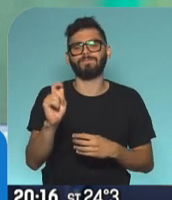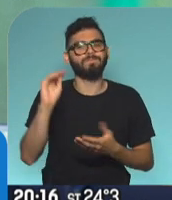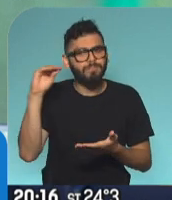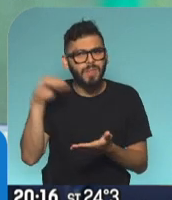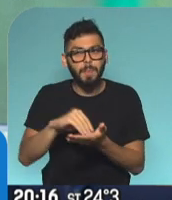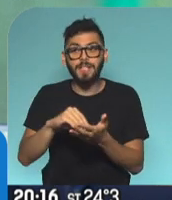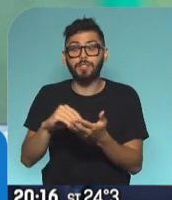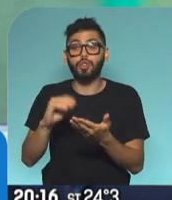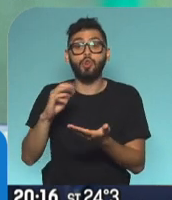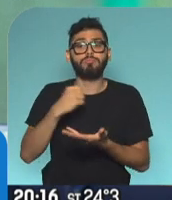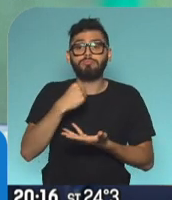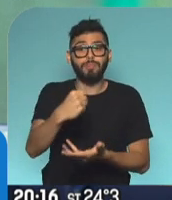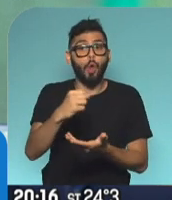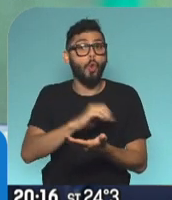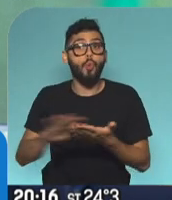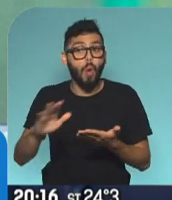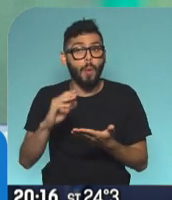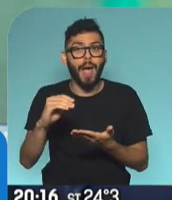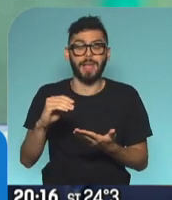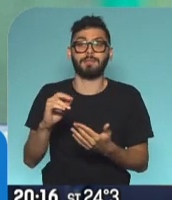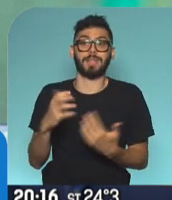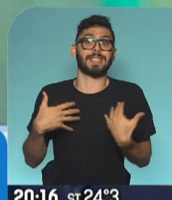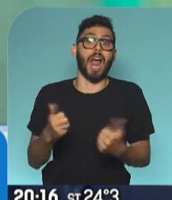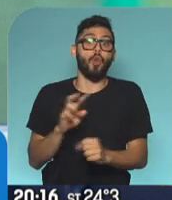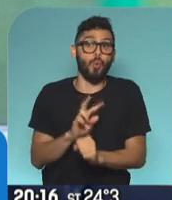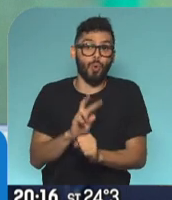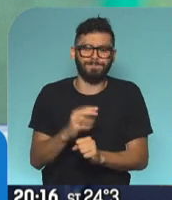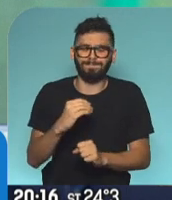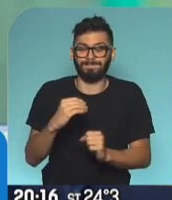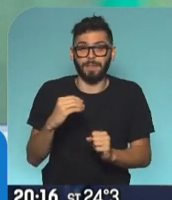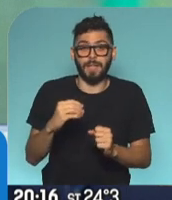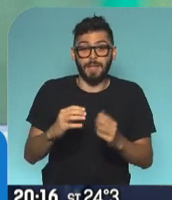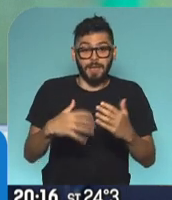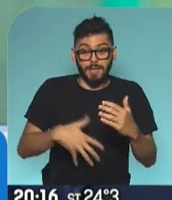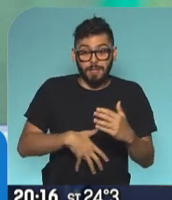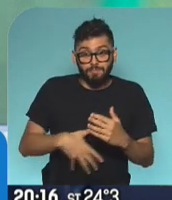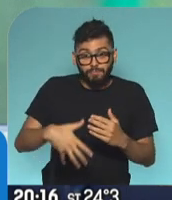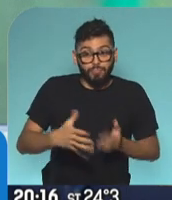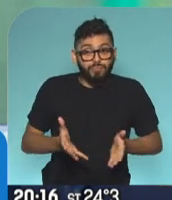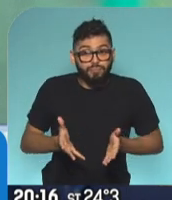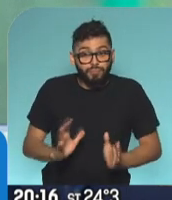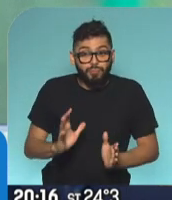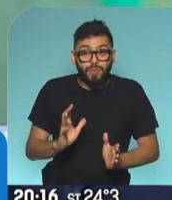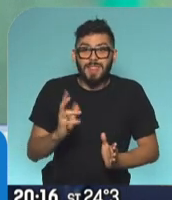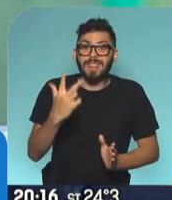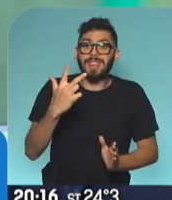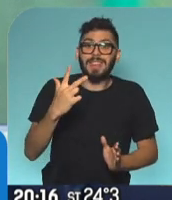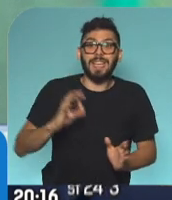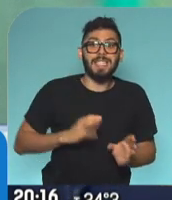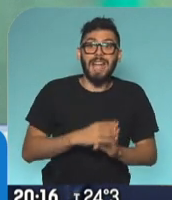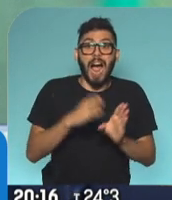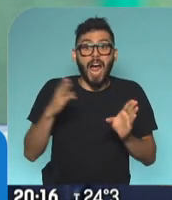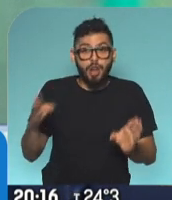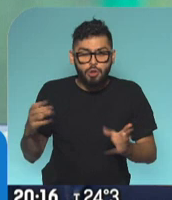asignación nueva que es la asignación para el cuidado de la salud que es durante los tres primeros años de vida una asignación más al año